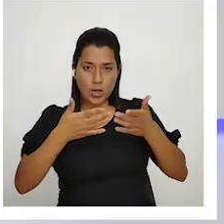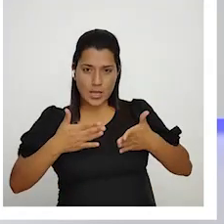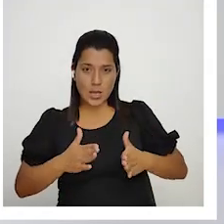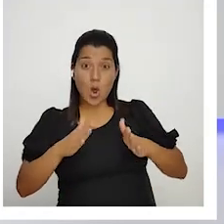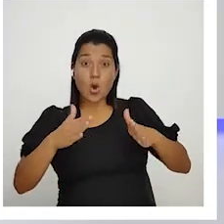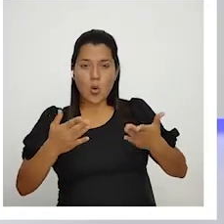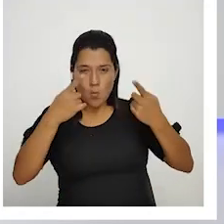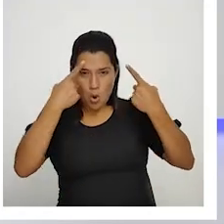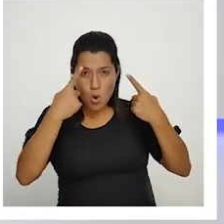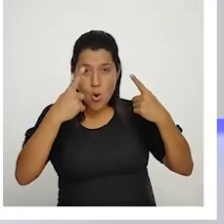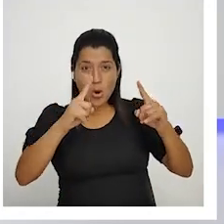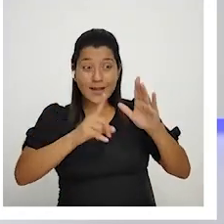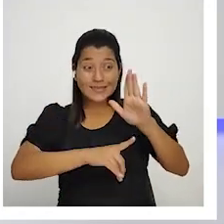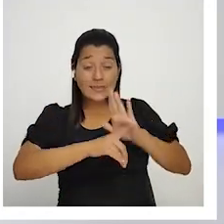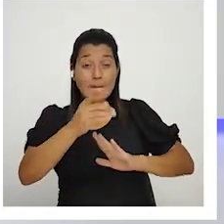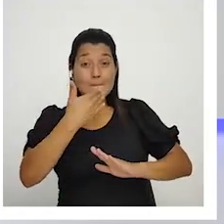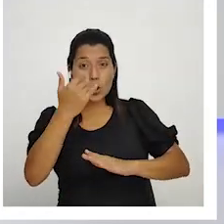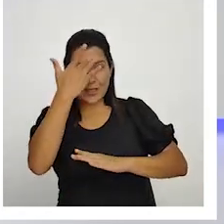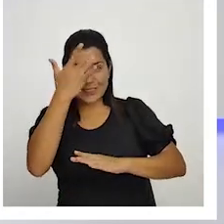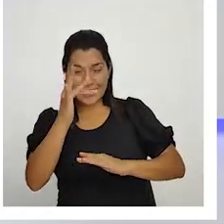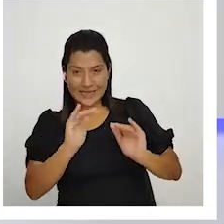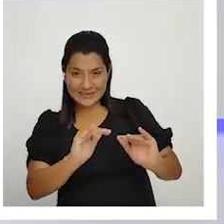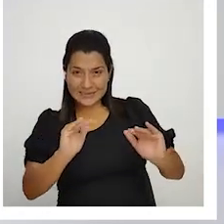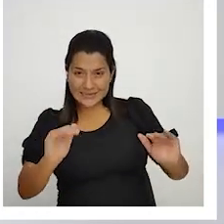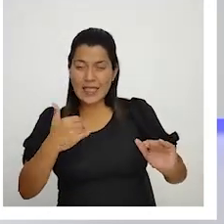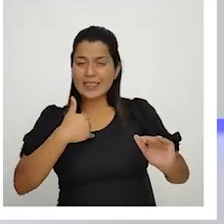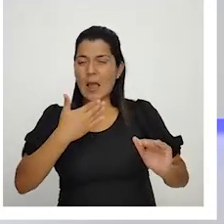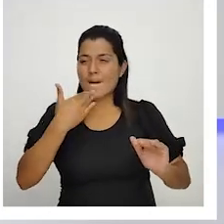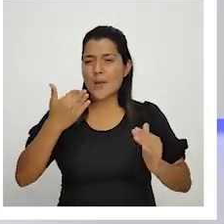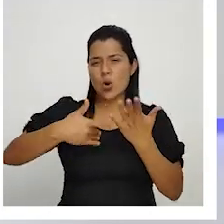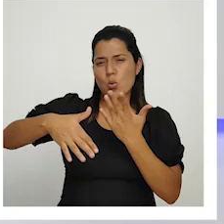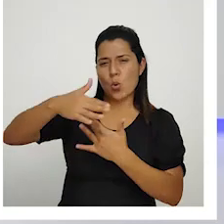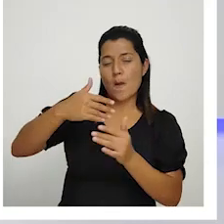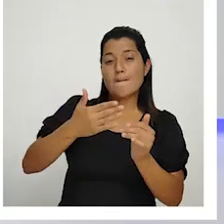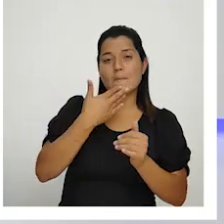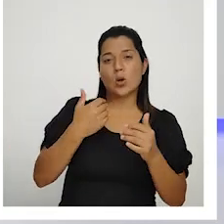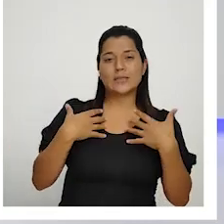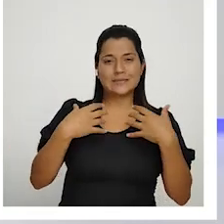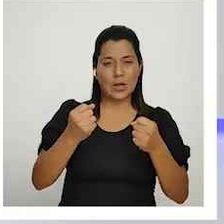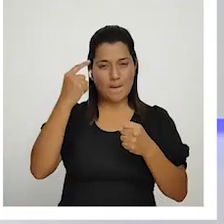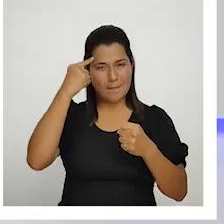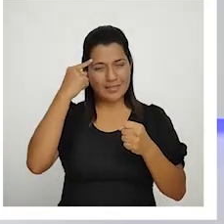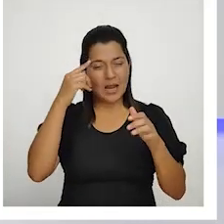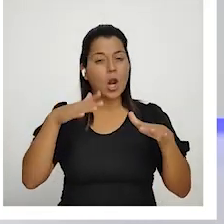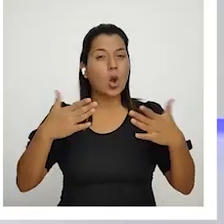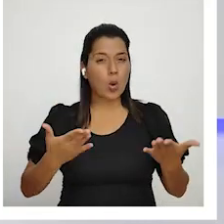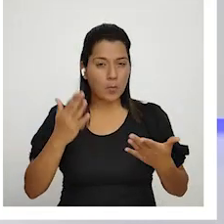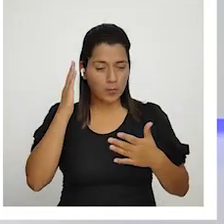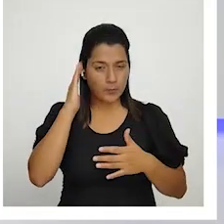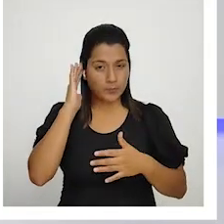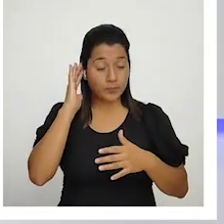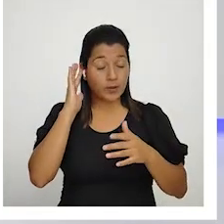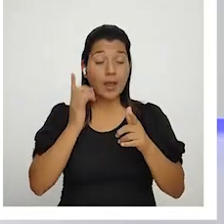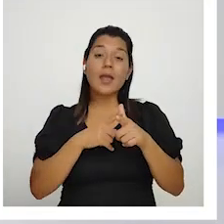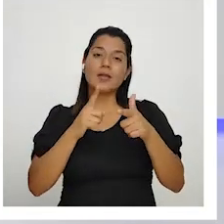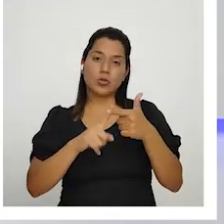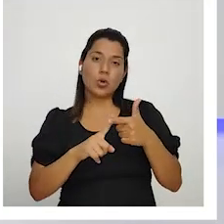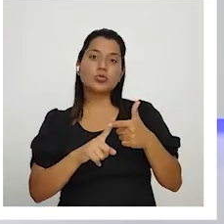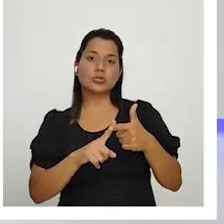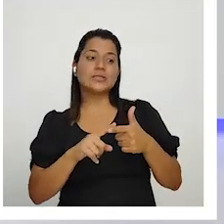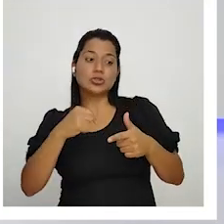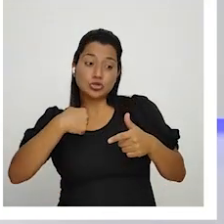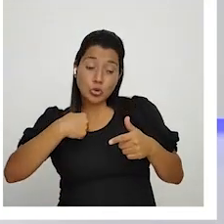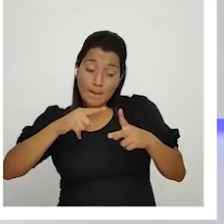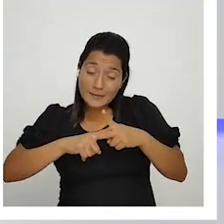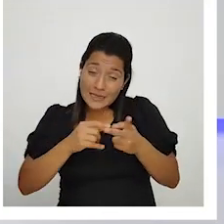un poco más inteligentes, que tengan mejores relaciones, mejor salud mental. Entonces, hacia eso empecé a caminar, ¿verdad?